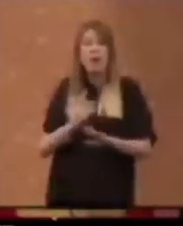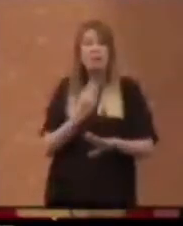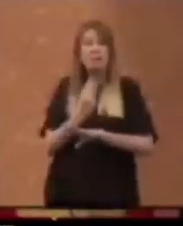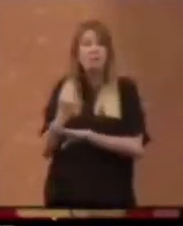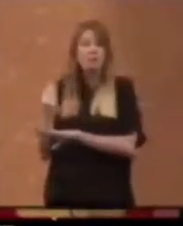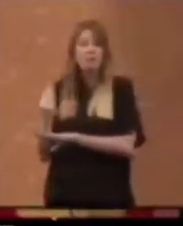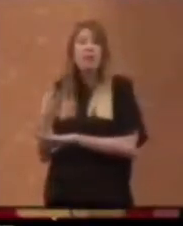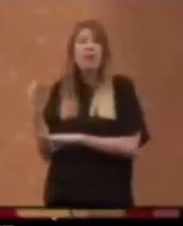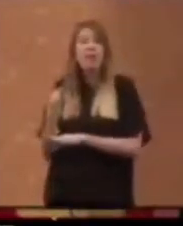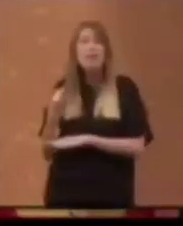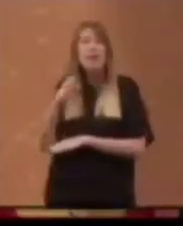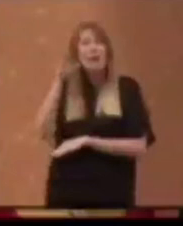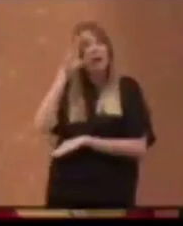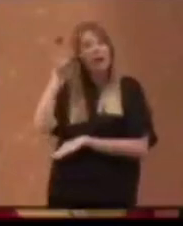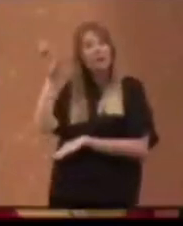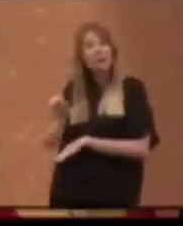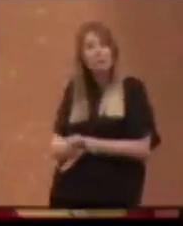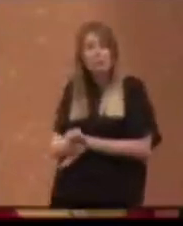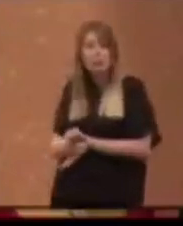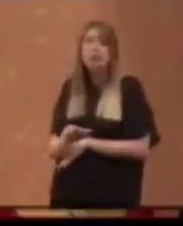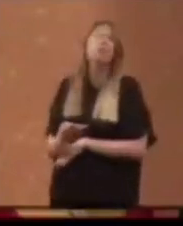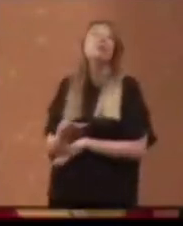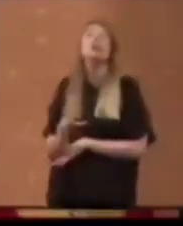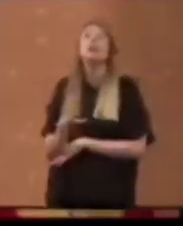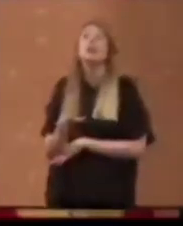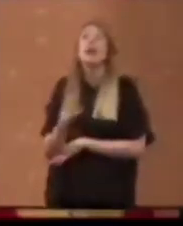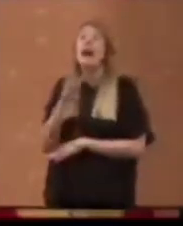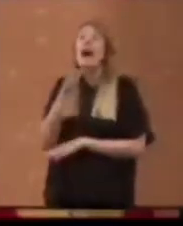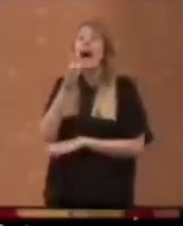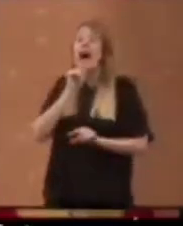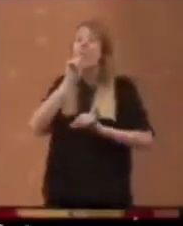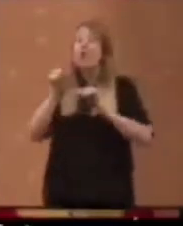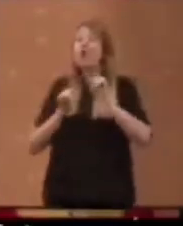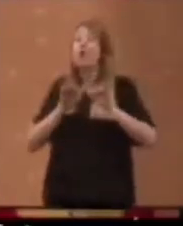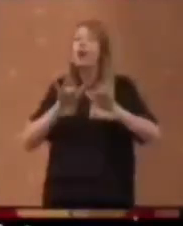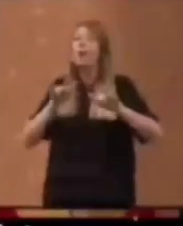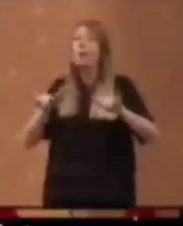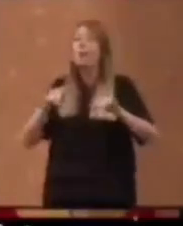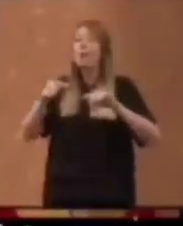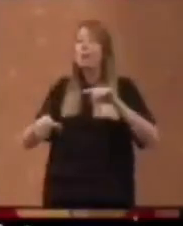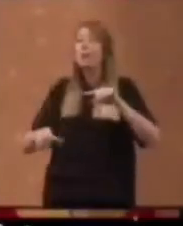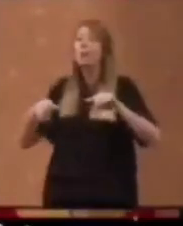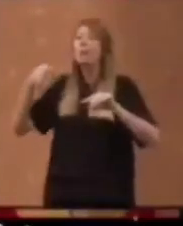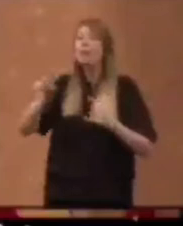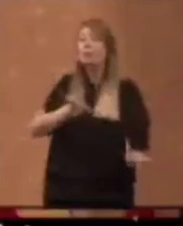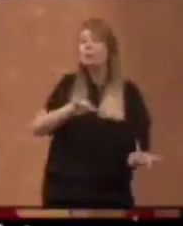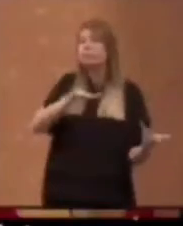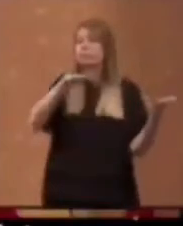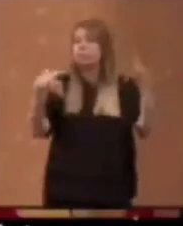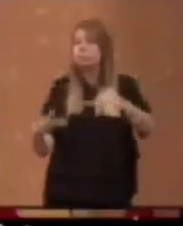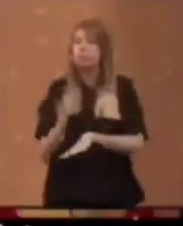Debemos escuchar y dejar que esta pandemia actúe como catalizador de una transformación positiva de la